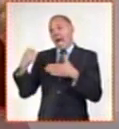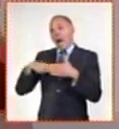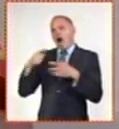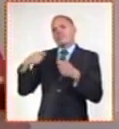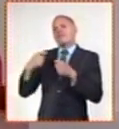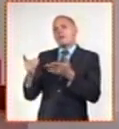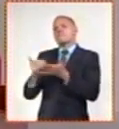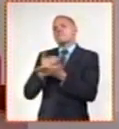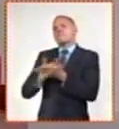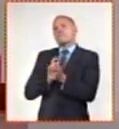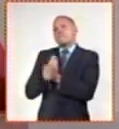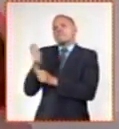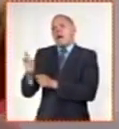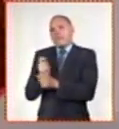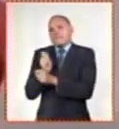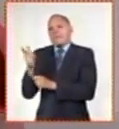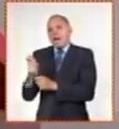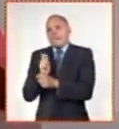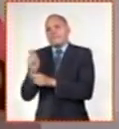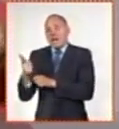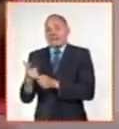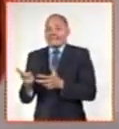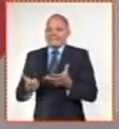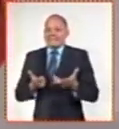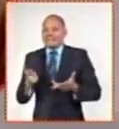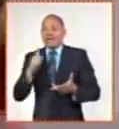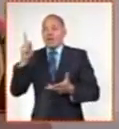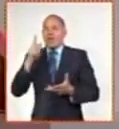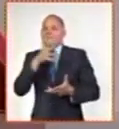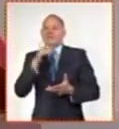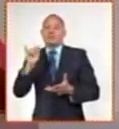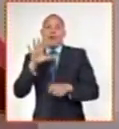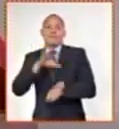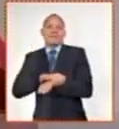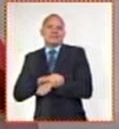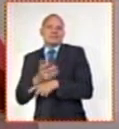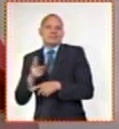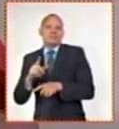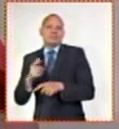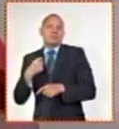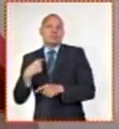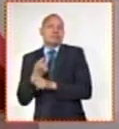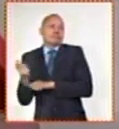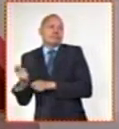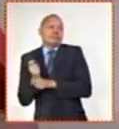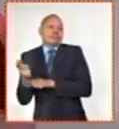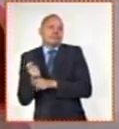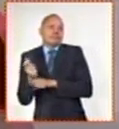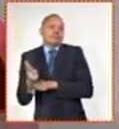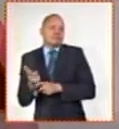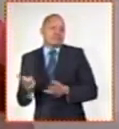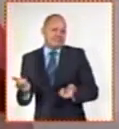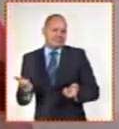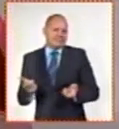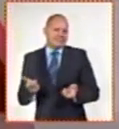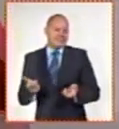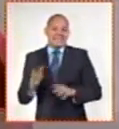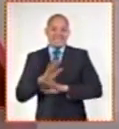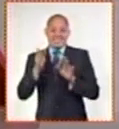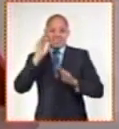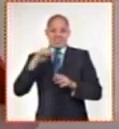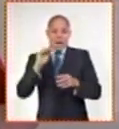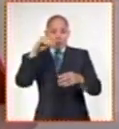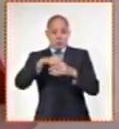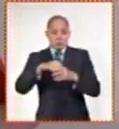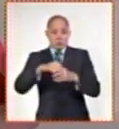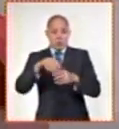las izquierdas argentinas, de profundas divisiones al interior de los movimientos sociales, al igual que en